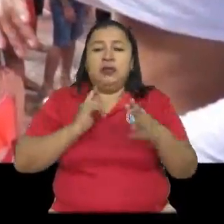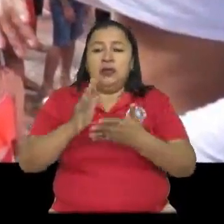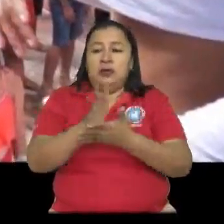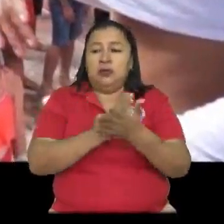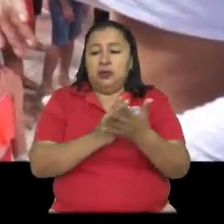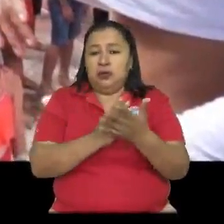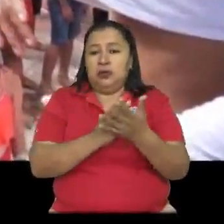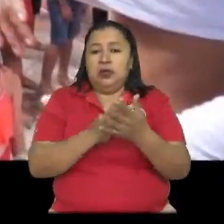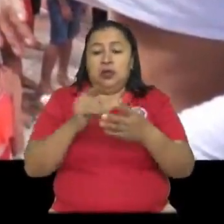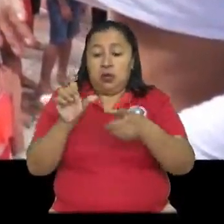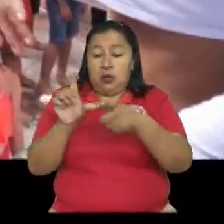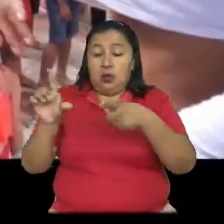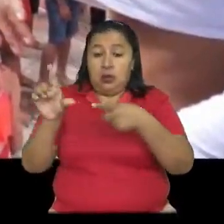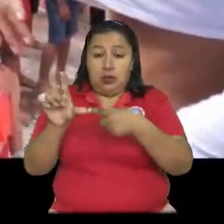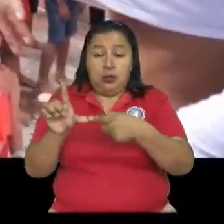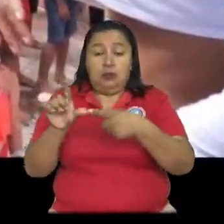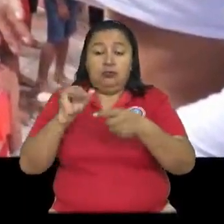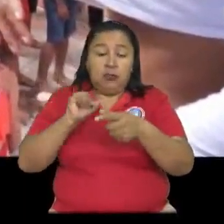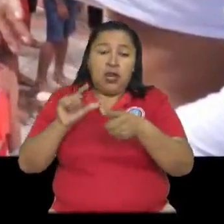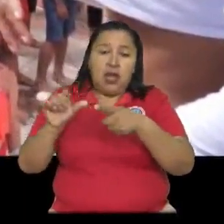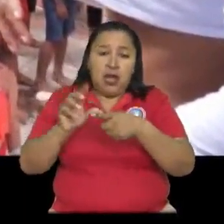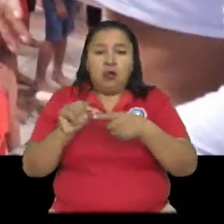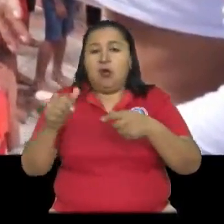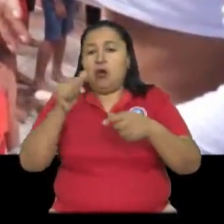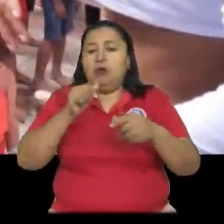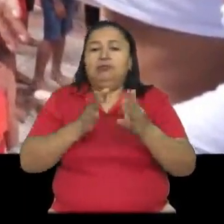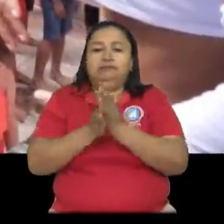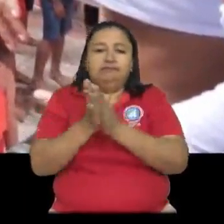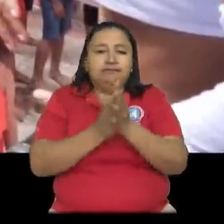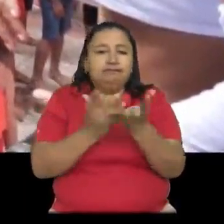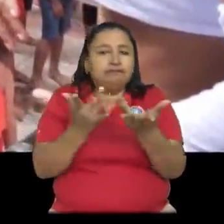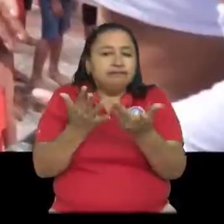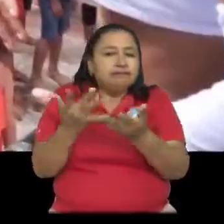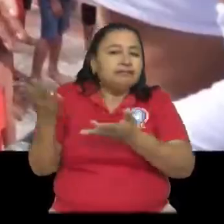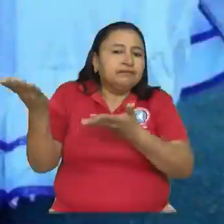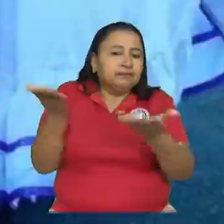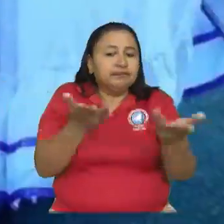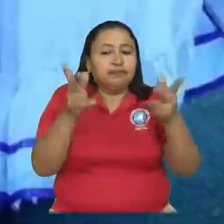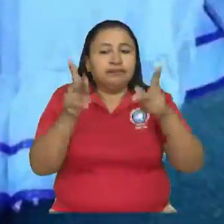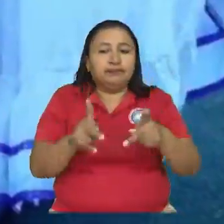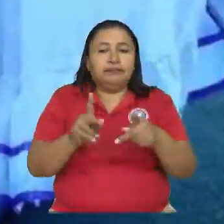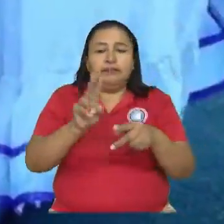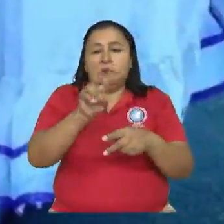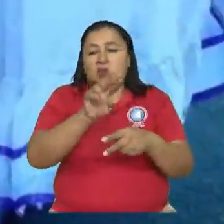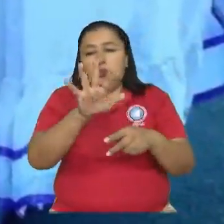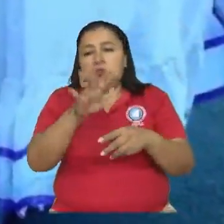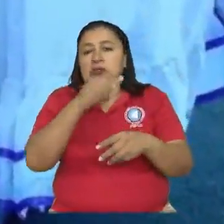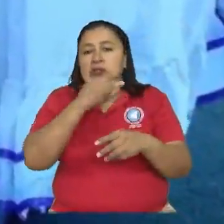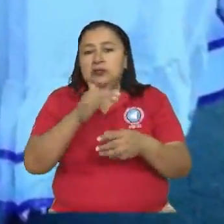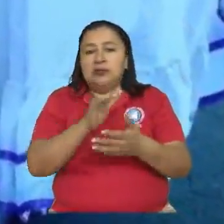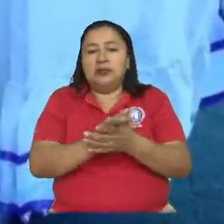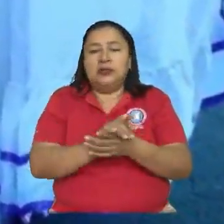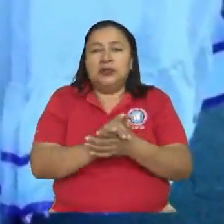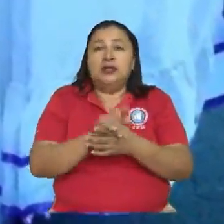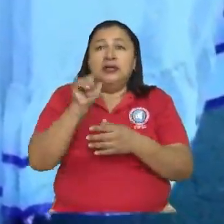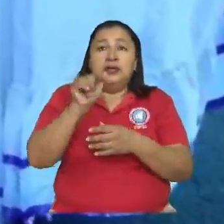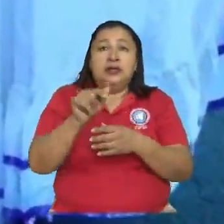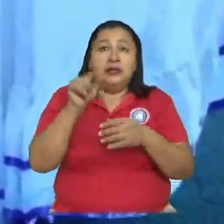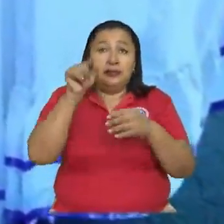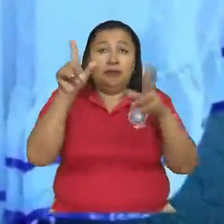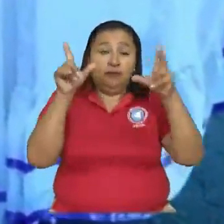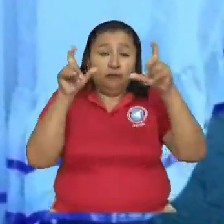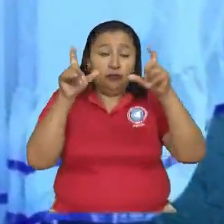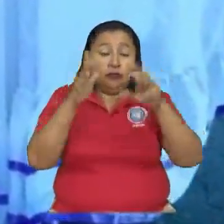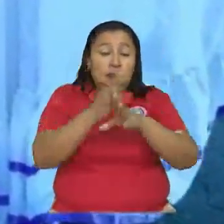de cuerpo lacustre, pues también preparadas para recibir 25 de diciembre, sí, Diga. Esas fotos,